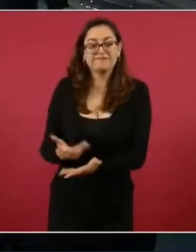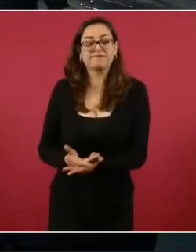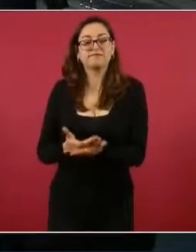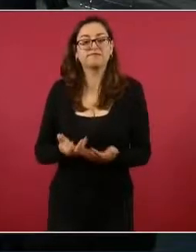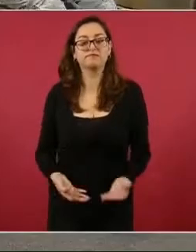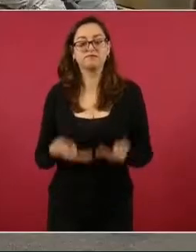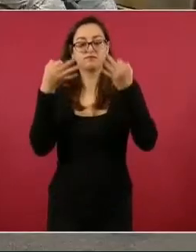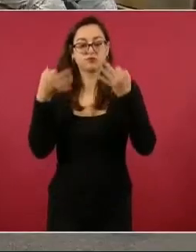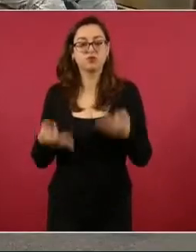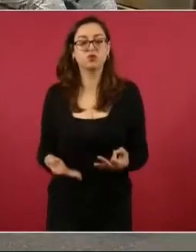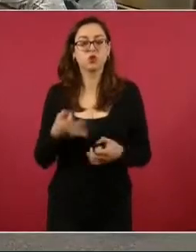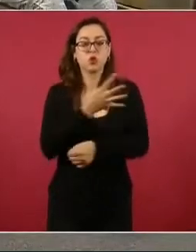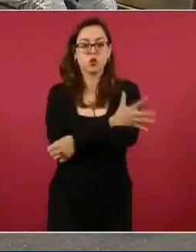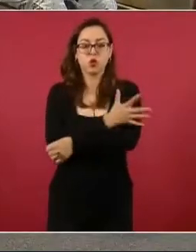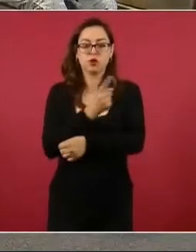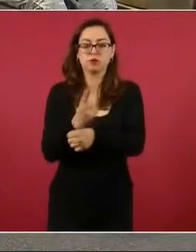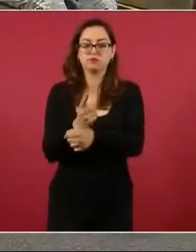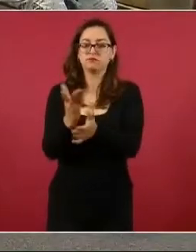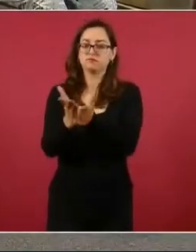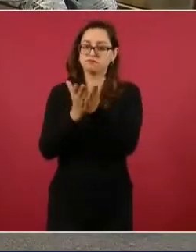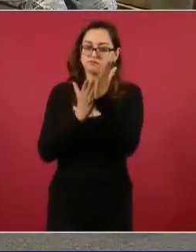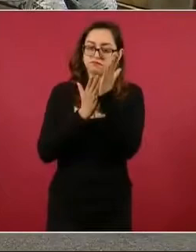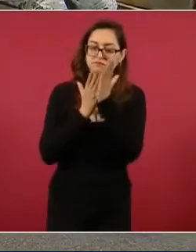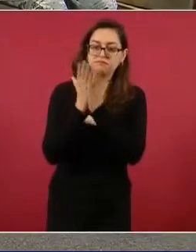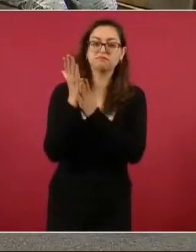íntegros, honestos, leales.